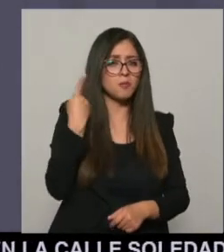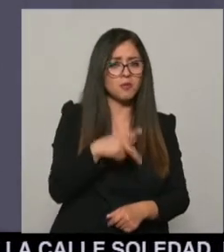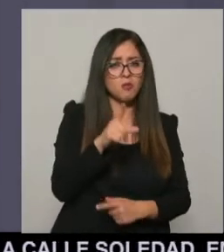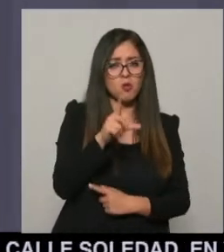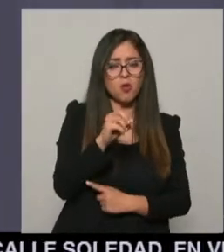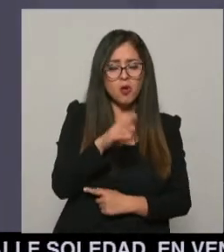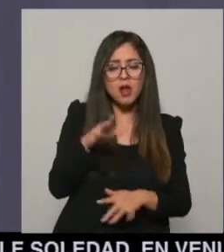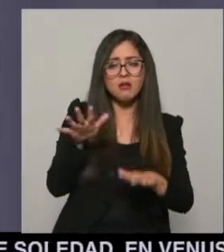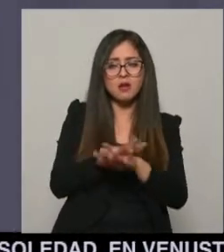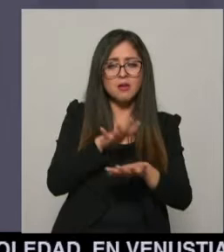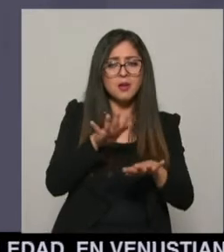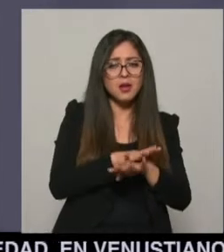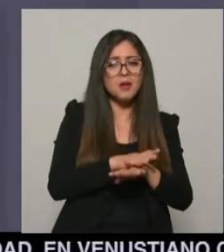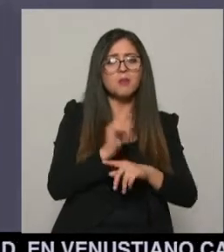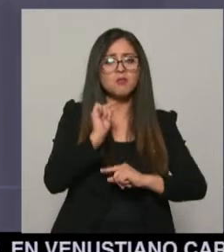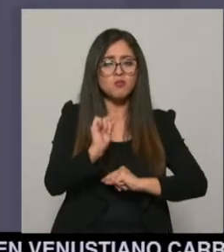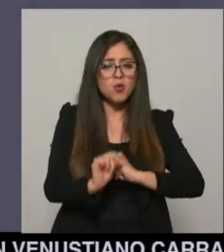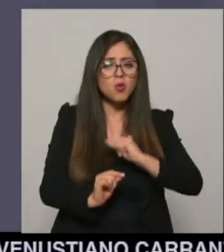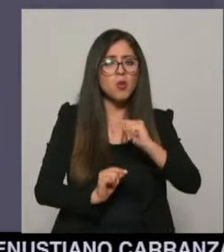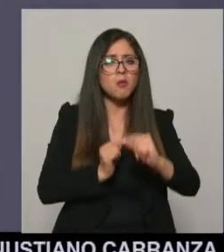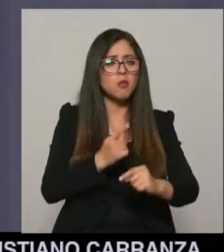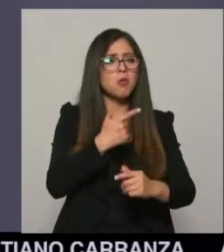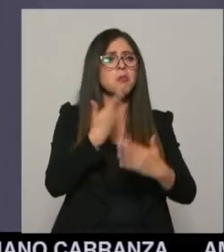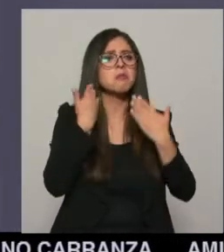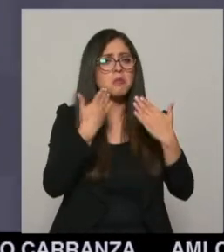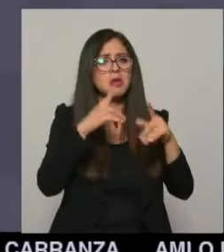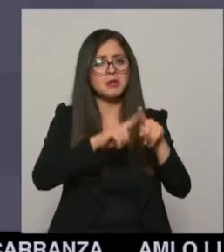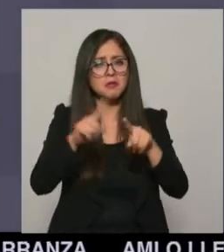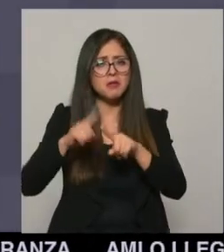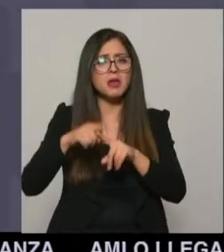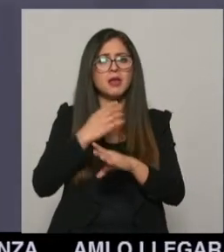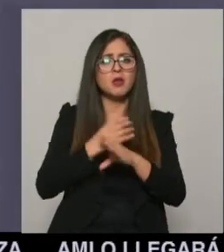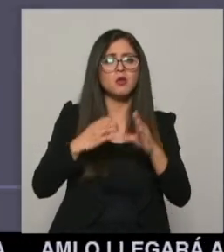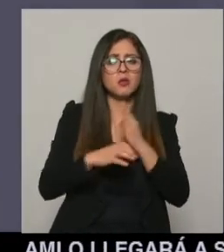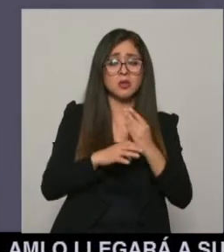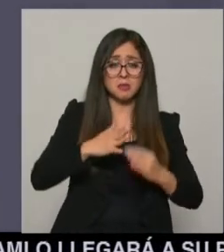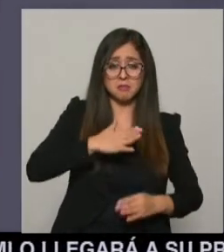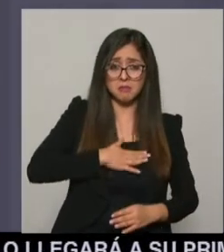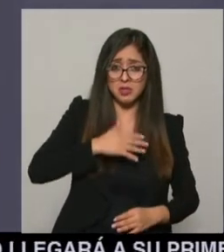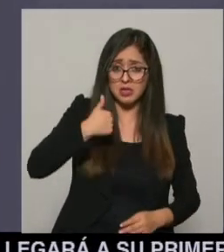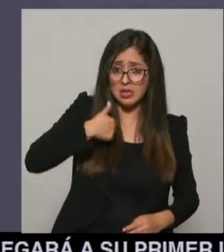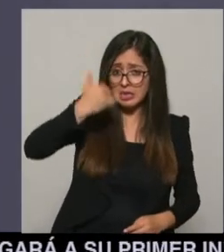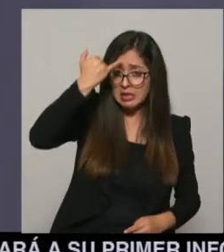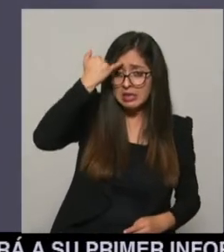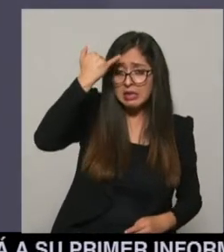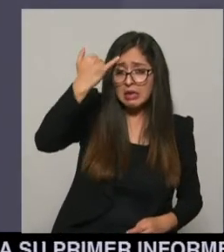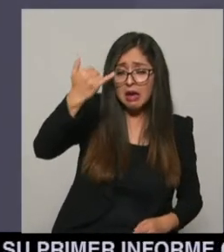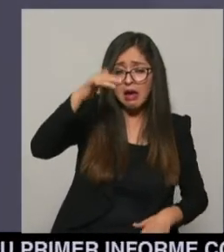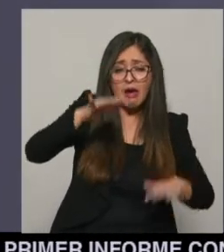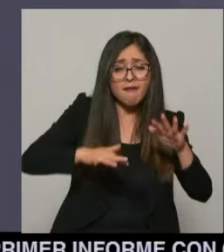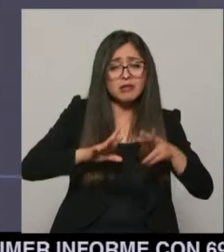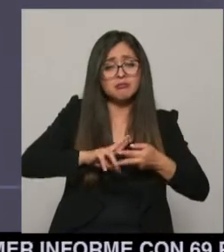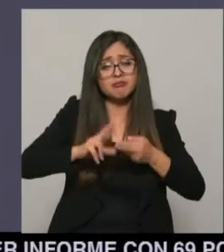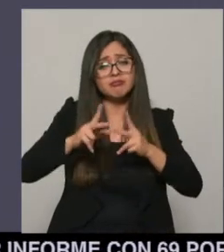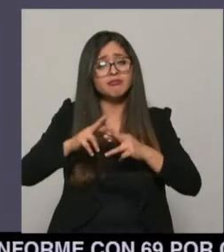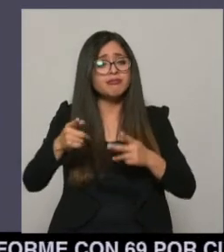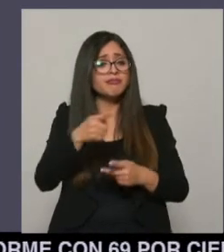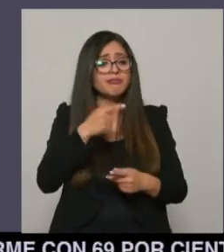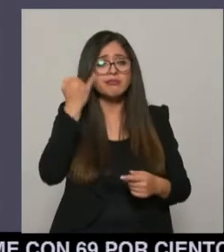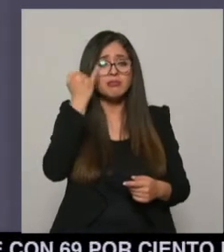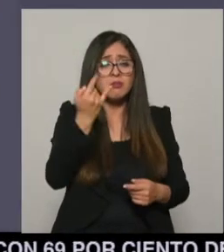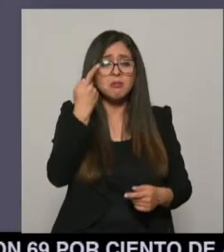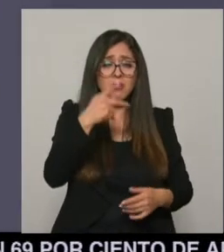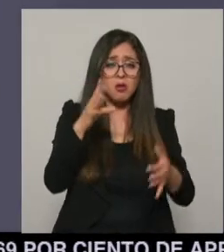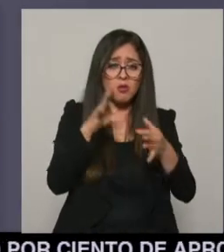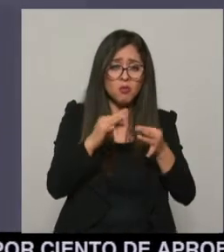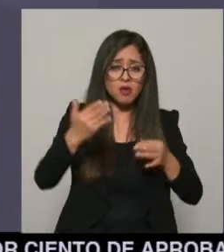cambiarlo. Se han dado cuenta que va muy bien muchas cosas, lo que han intentado cambiar desde mi perspectiva se ha descompuesto y bueno, pues prácticamente las críticas